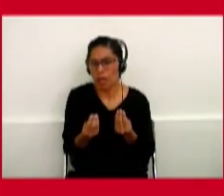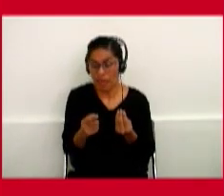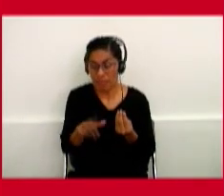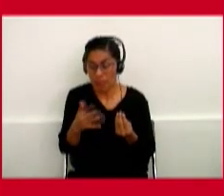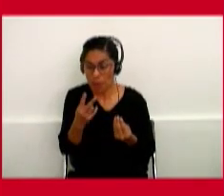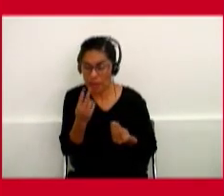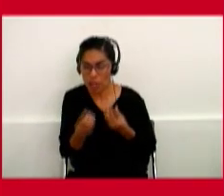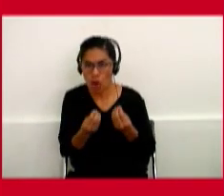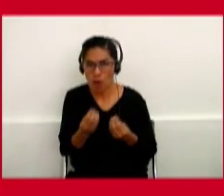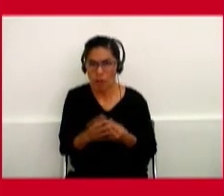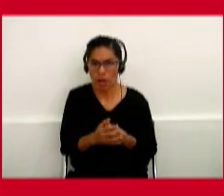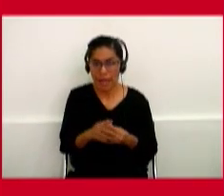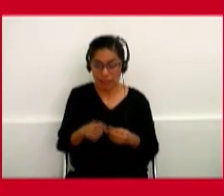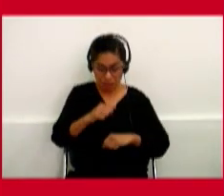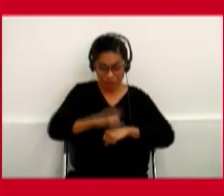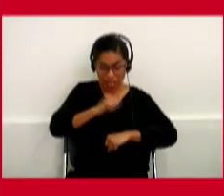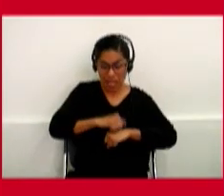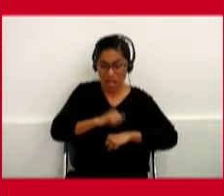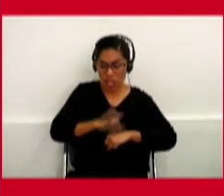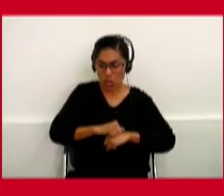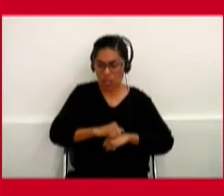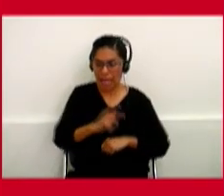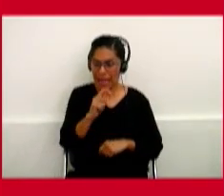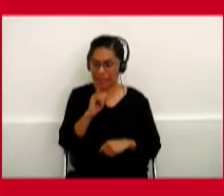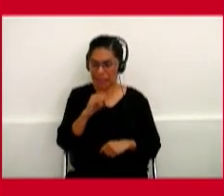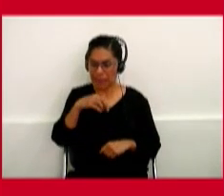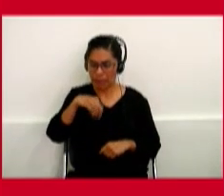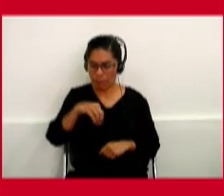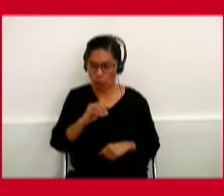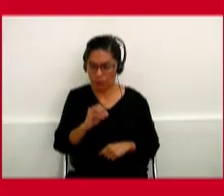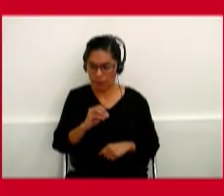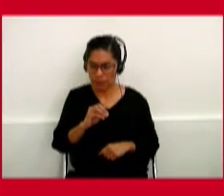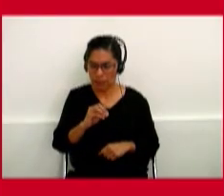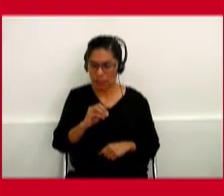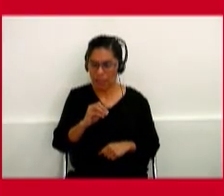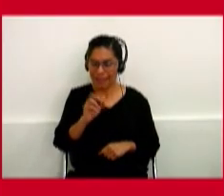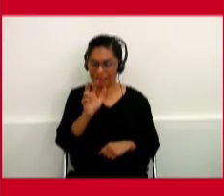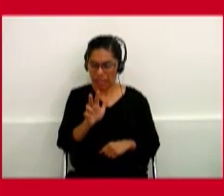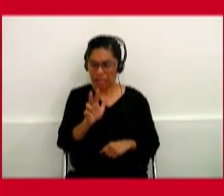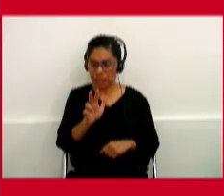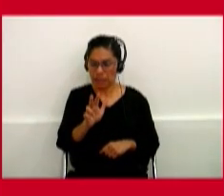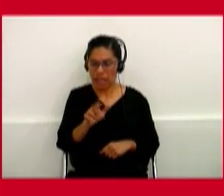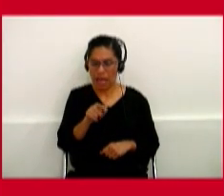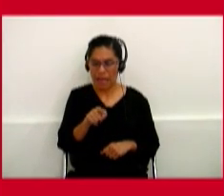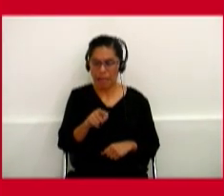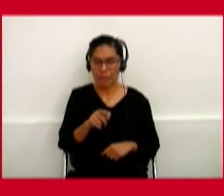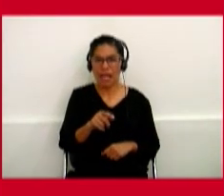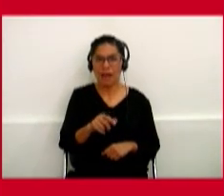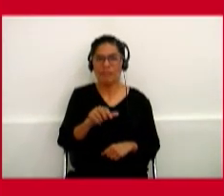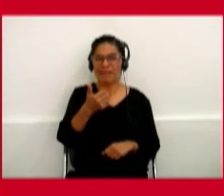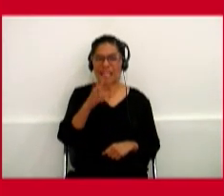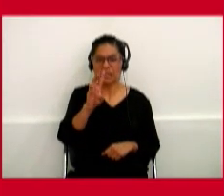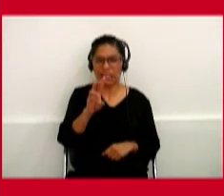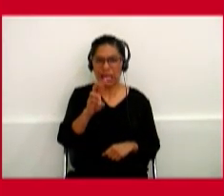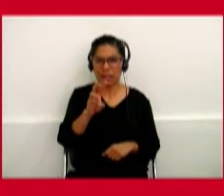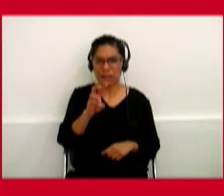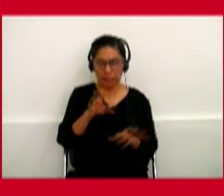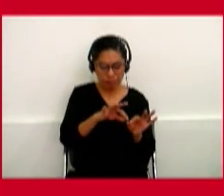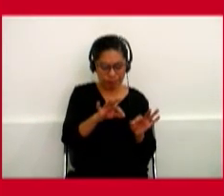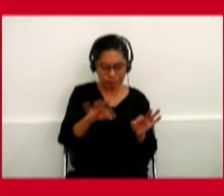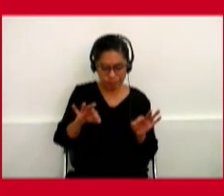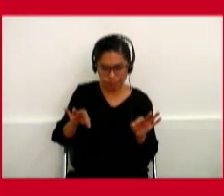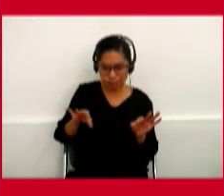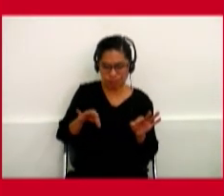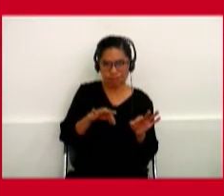¿no? Para roca tipo 3, 16 centímetros y para roca tipo 4 con 22 centímetros. Entonces, con todo esto que hicimos en los estudios